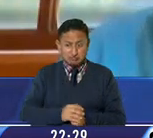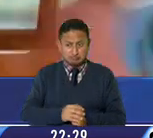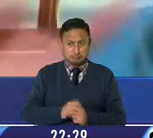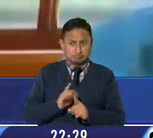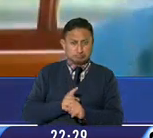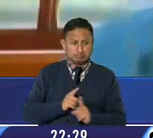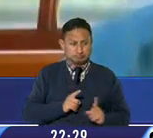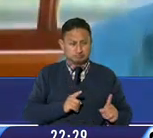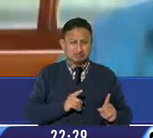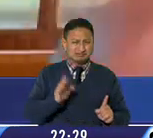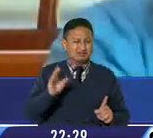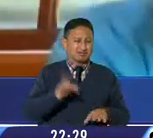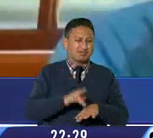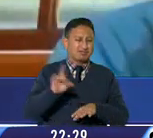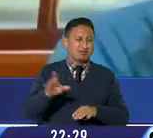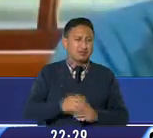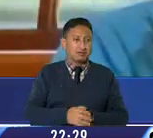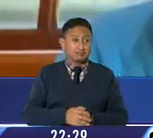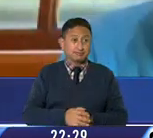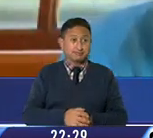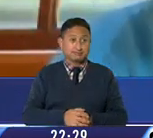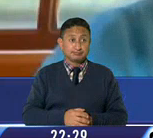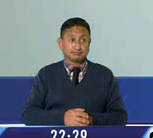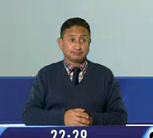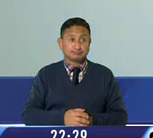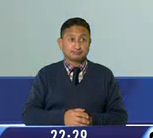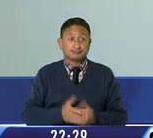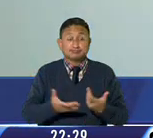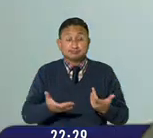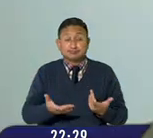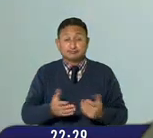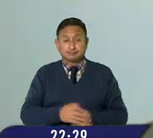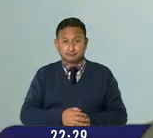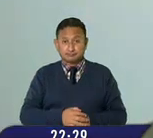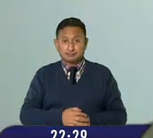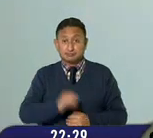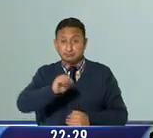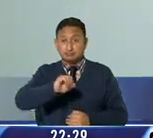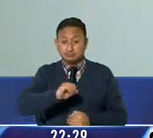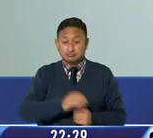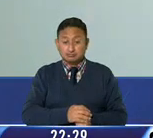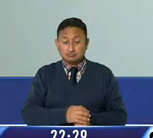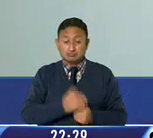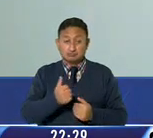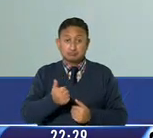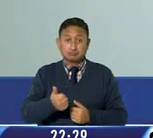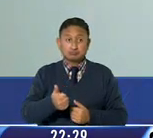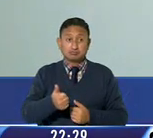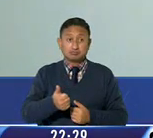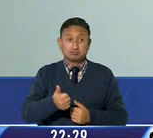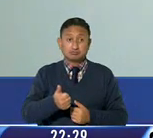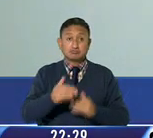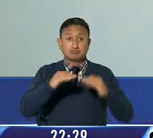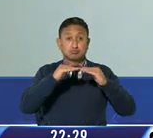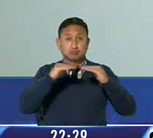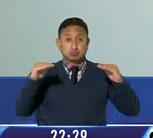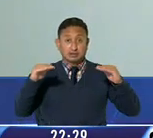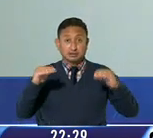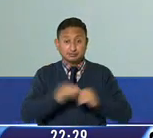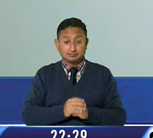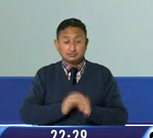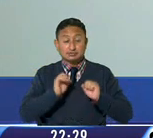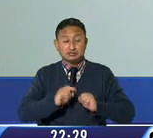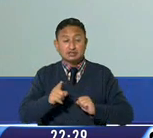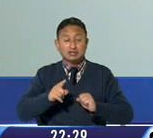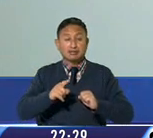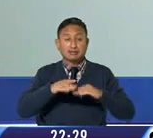muy complicada y confusa, y eso está pasando en las deducciones. Y obviamente es una buena ayuda para la clase media el que de la base